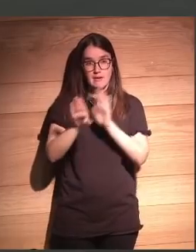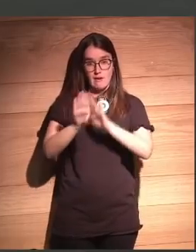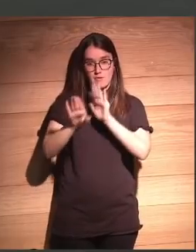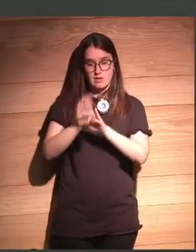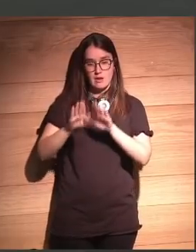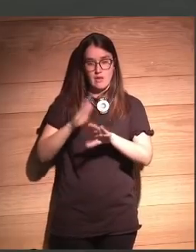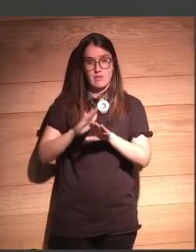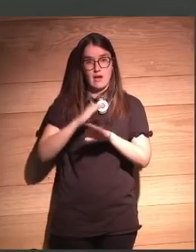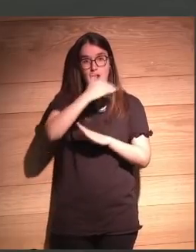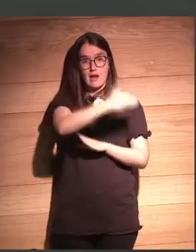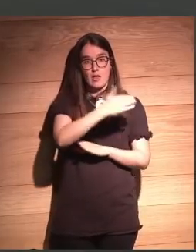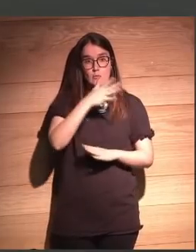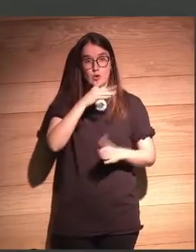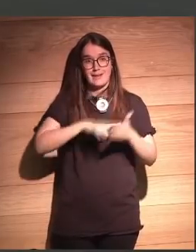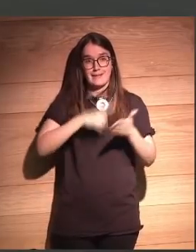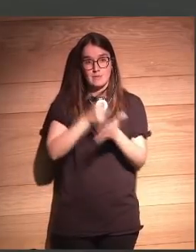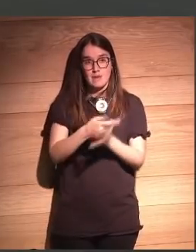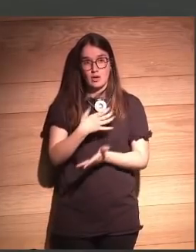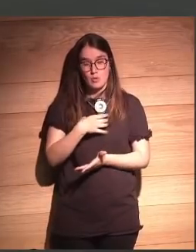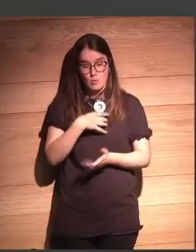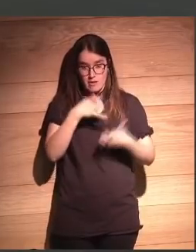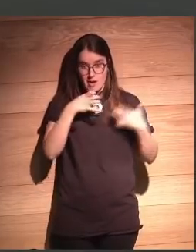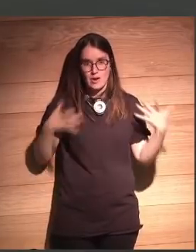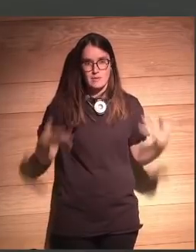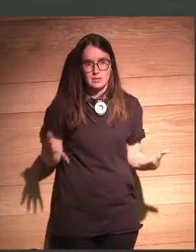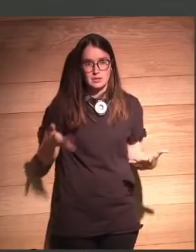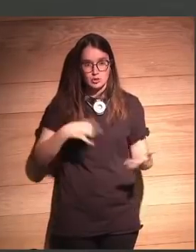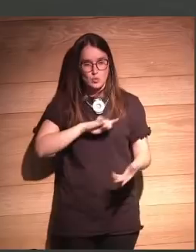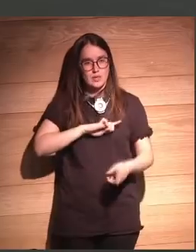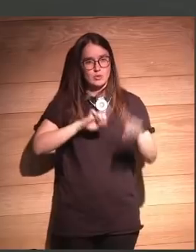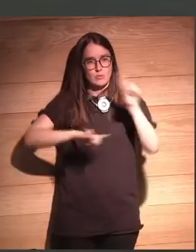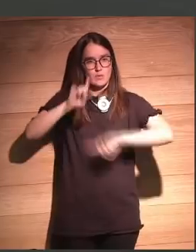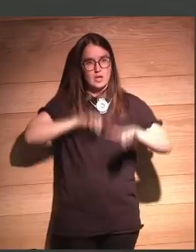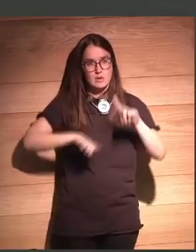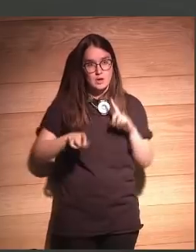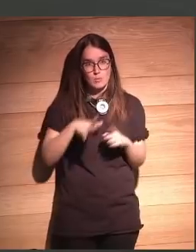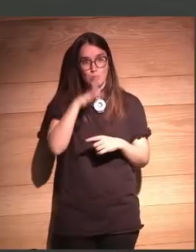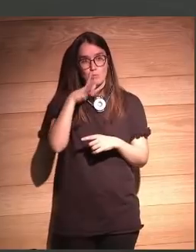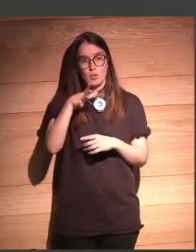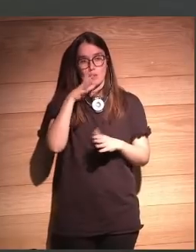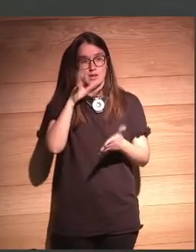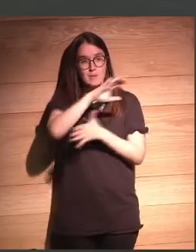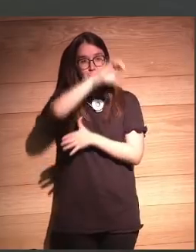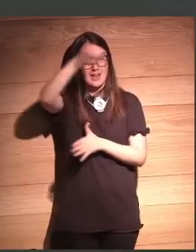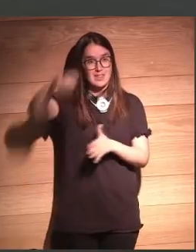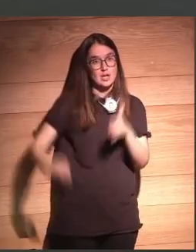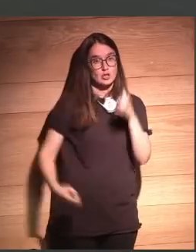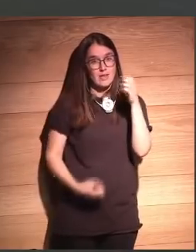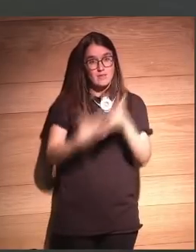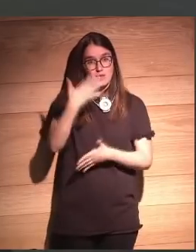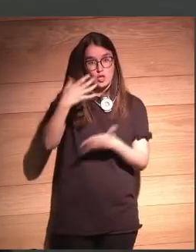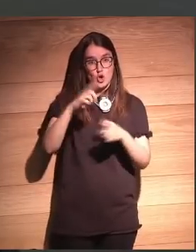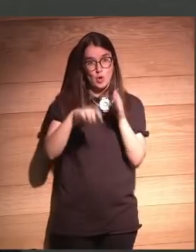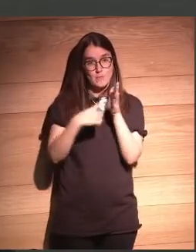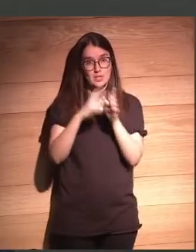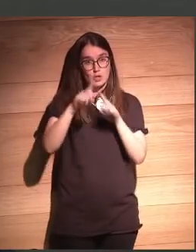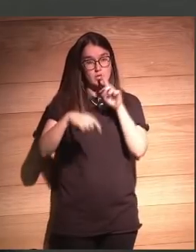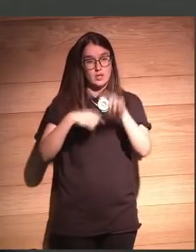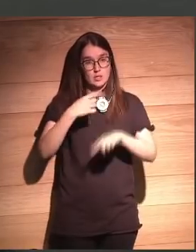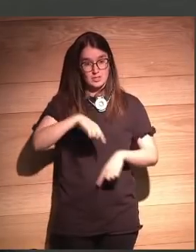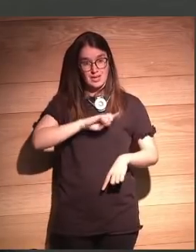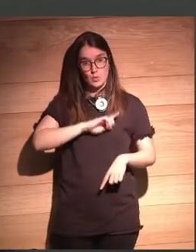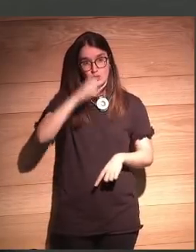lado por no poder pagar ya el alquiler hoy en día es nuestro problema. Porque van a vaciar todo ese edificio y luego vendrán a por